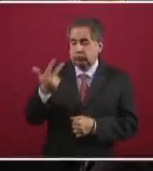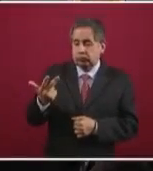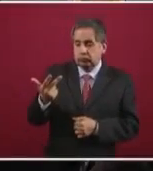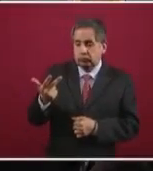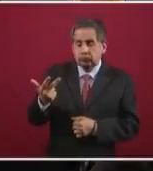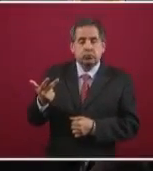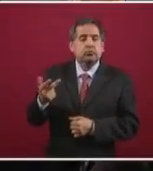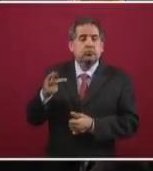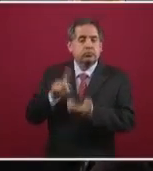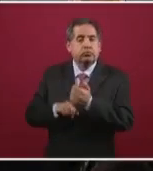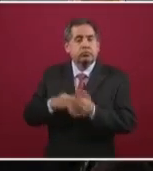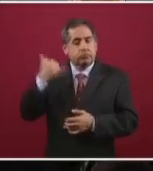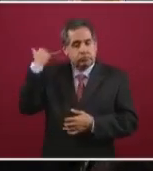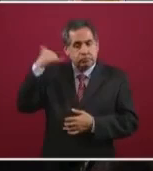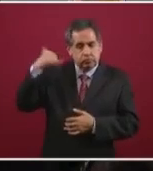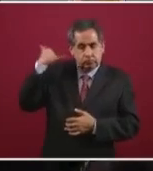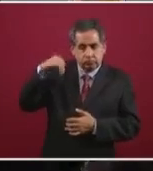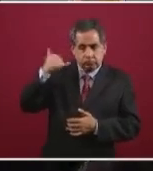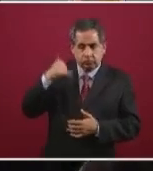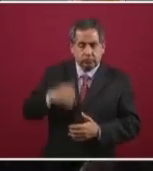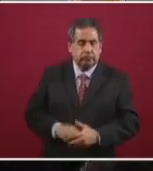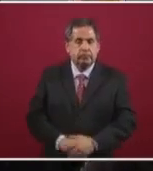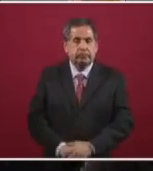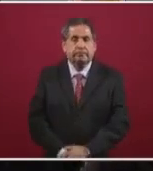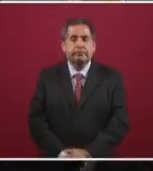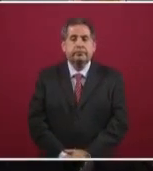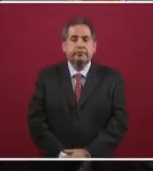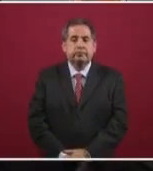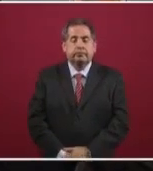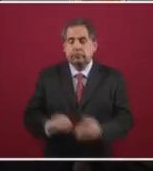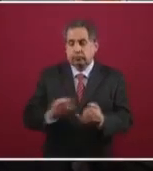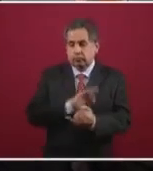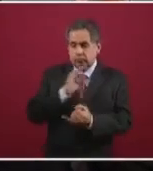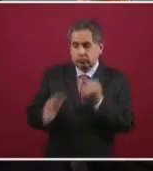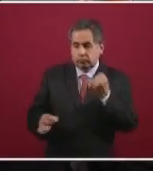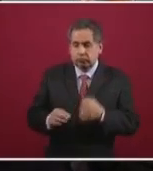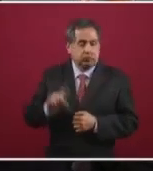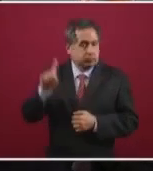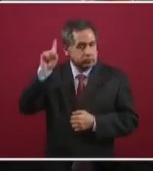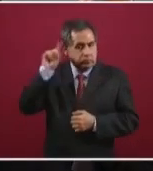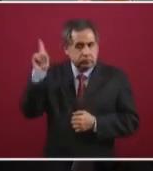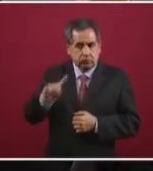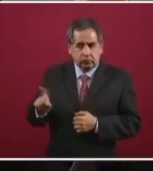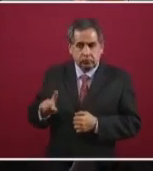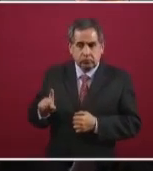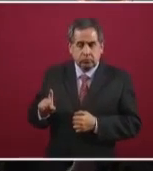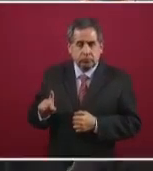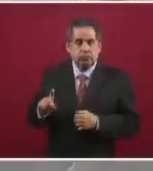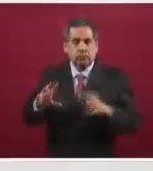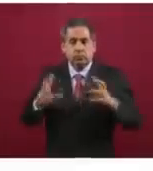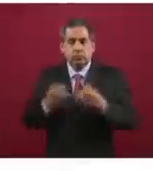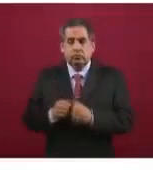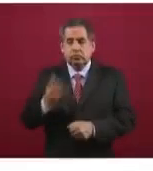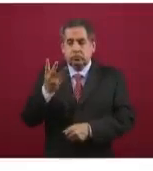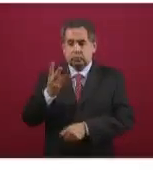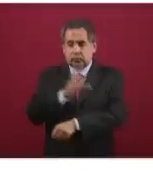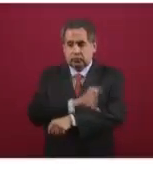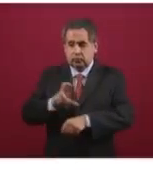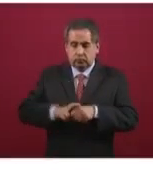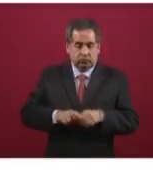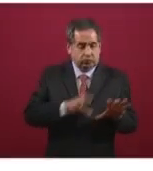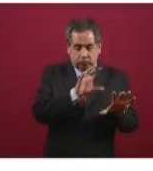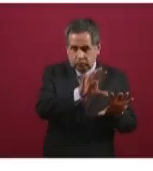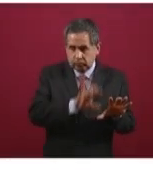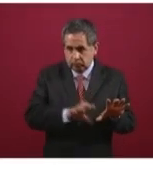3.698 elementos en el estado de Yucatán. Y finalmente el estado de Zacatecas tiene 4 coordinaciones